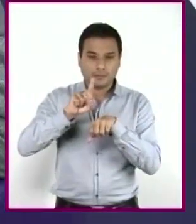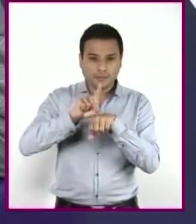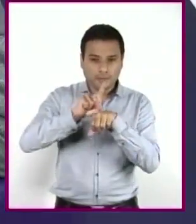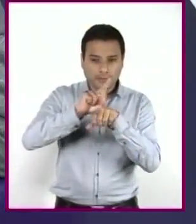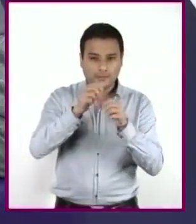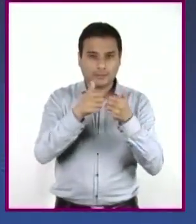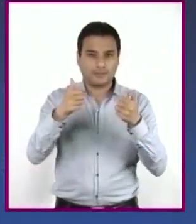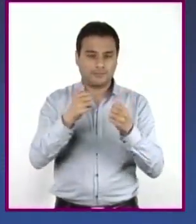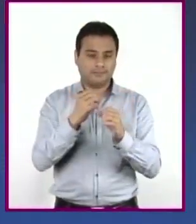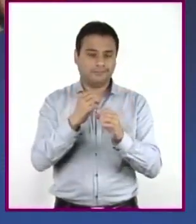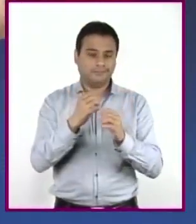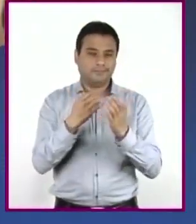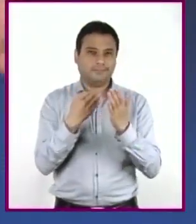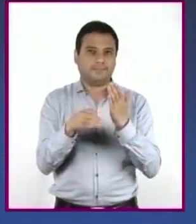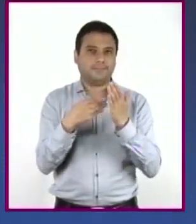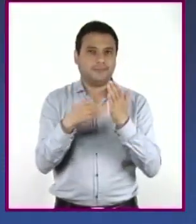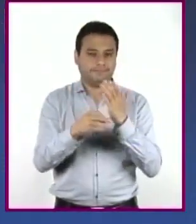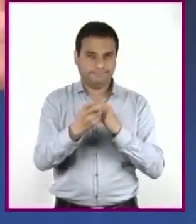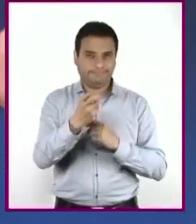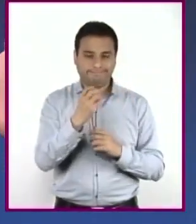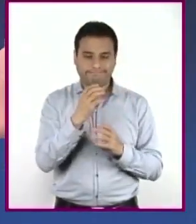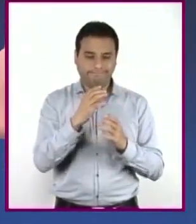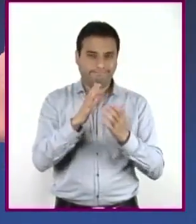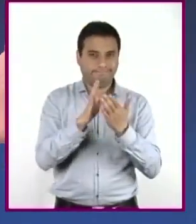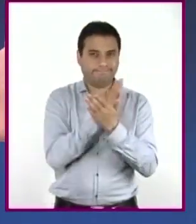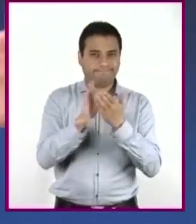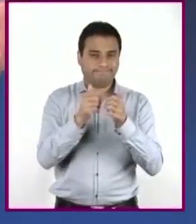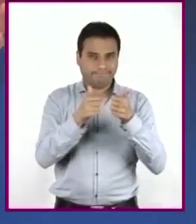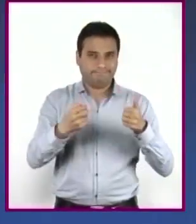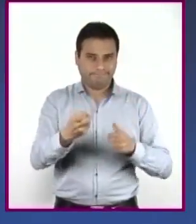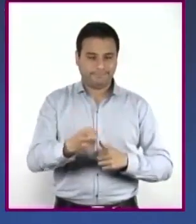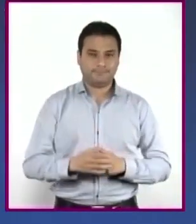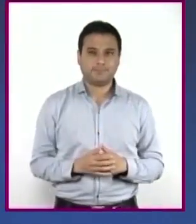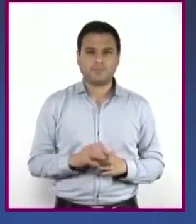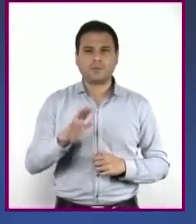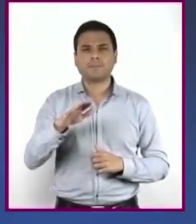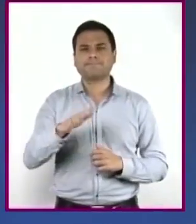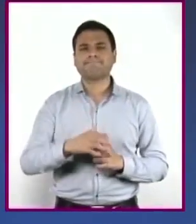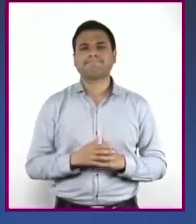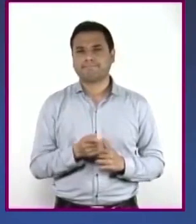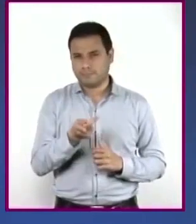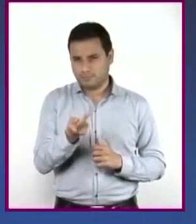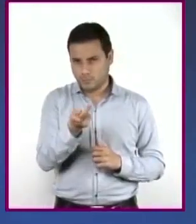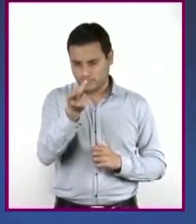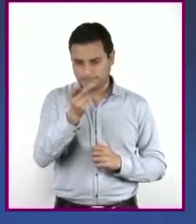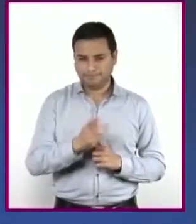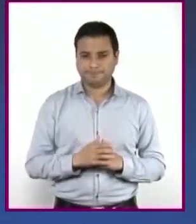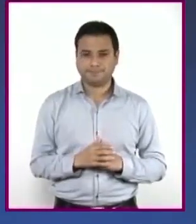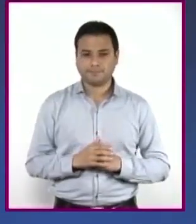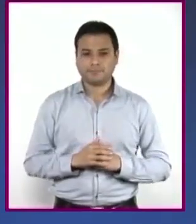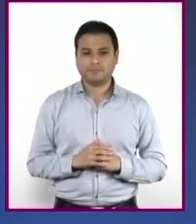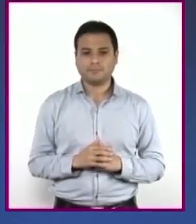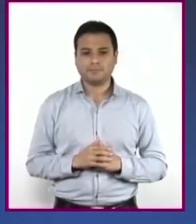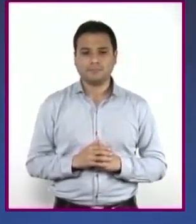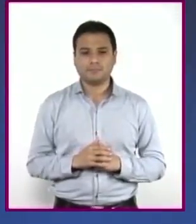una cosa que sí pasa en la vida normal o en la vida cotidiana. ¿Qué factores podrían o qué situaciones podrían dejarnos más expuestos